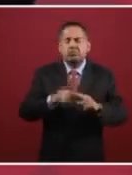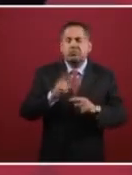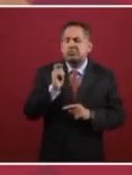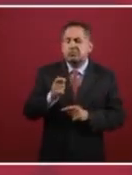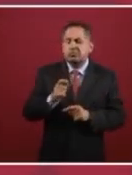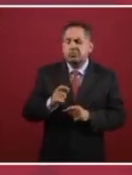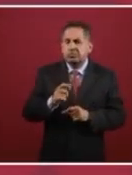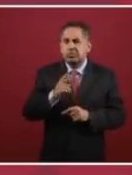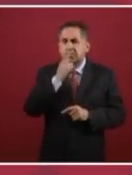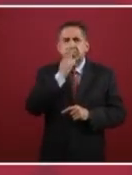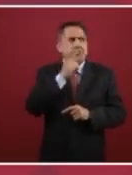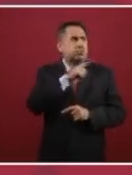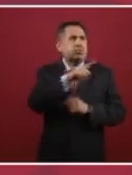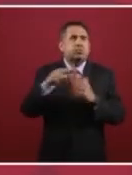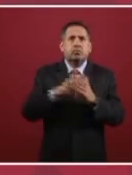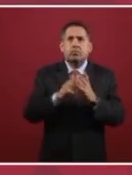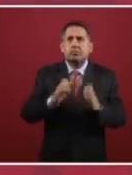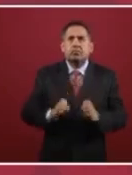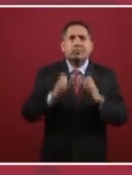el patrimonio